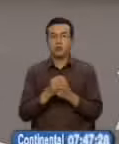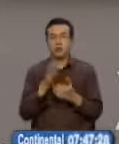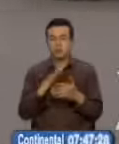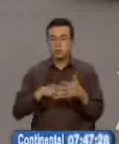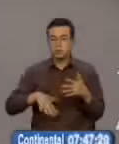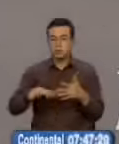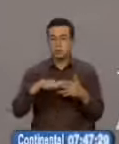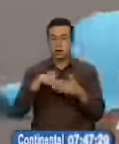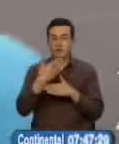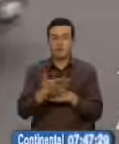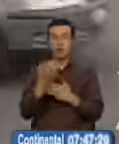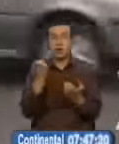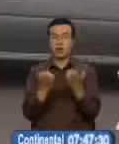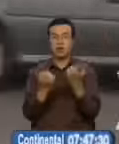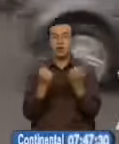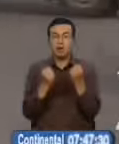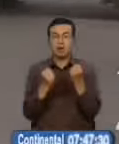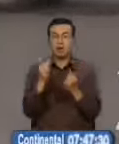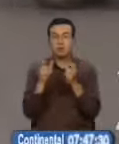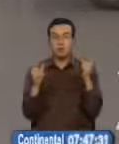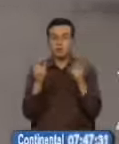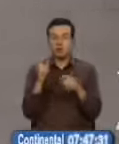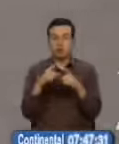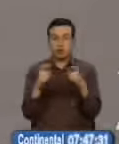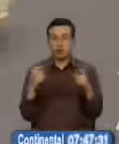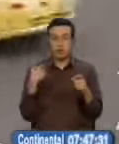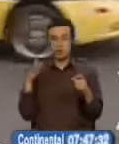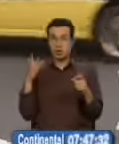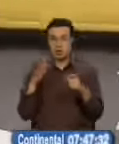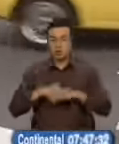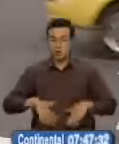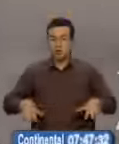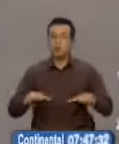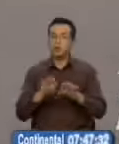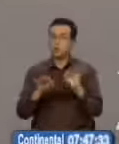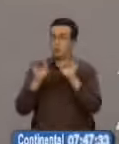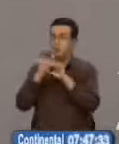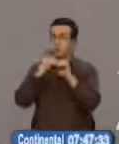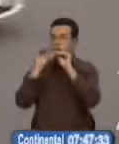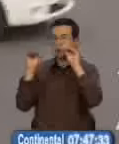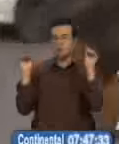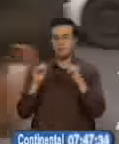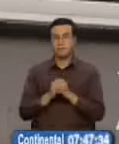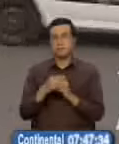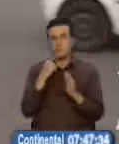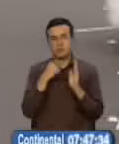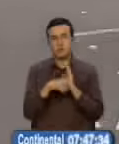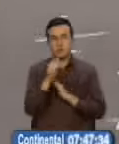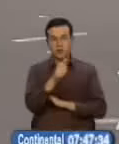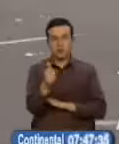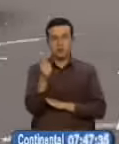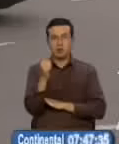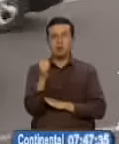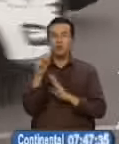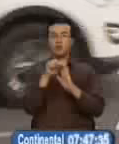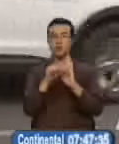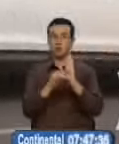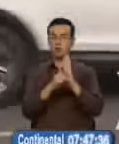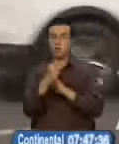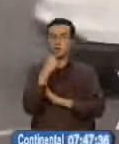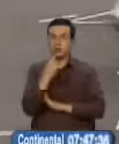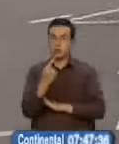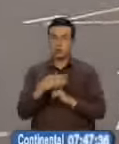perímetro externo del estadio personas que no tienen boletos. Este es un detalle importante, coronel, porque si bien es cierto existe la ordenanza municipal